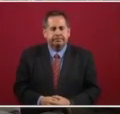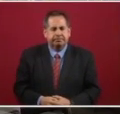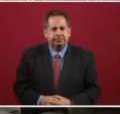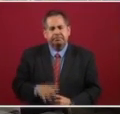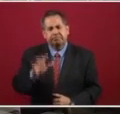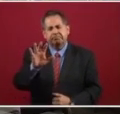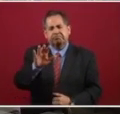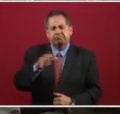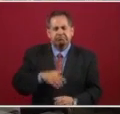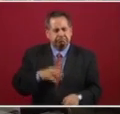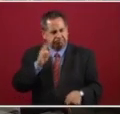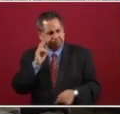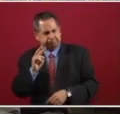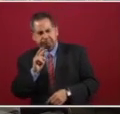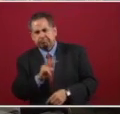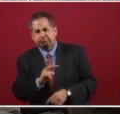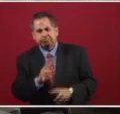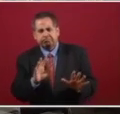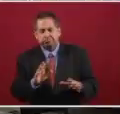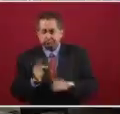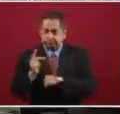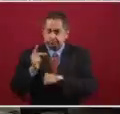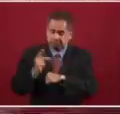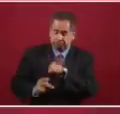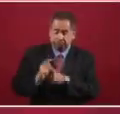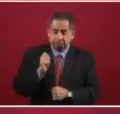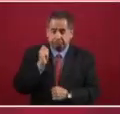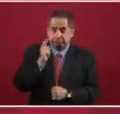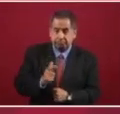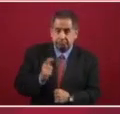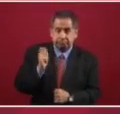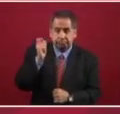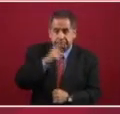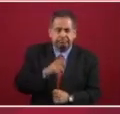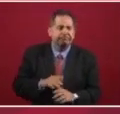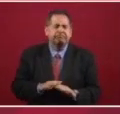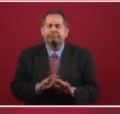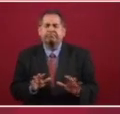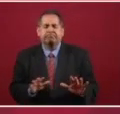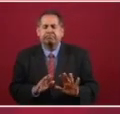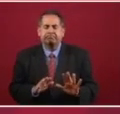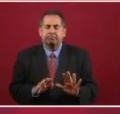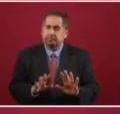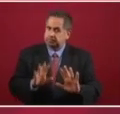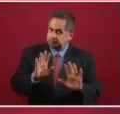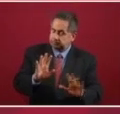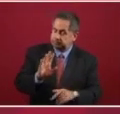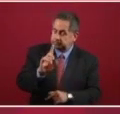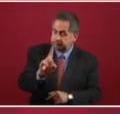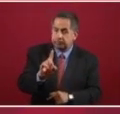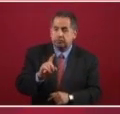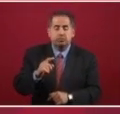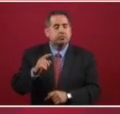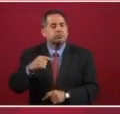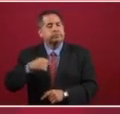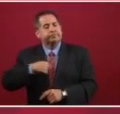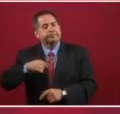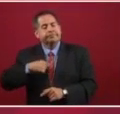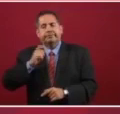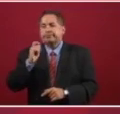la verdad, ningún riesgo. No quiere decir que sea